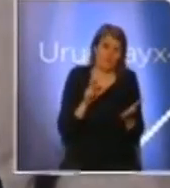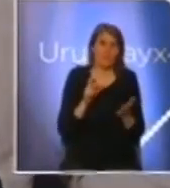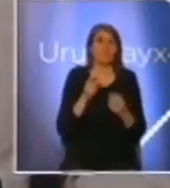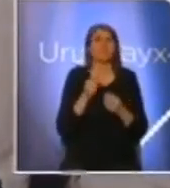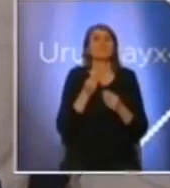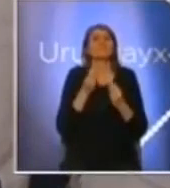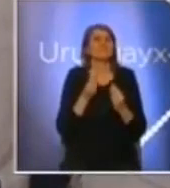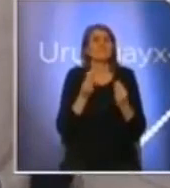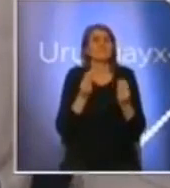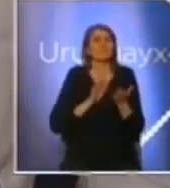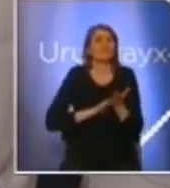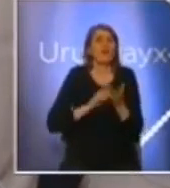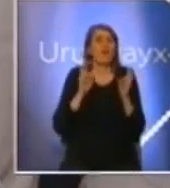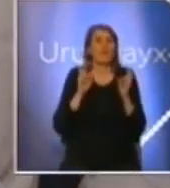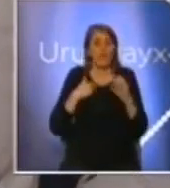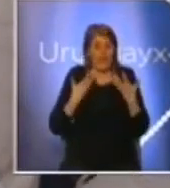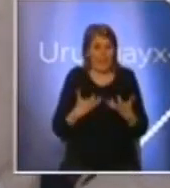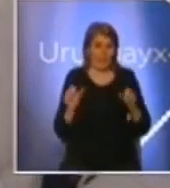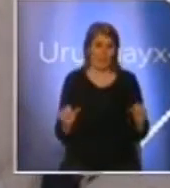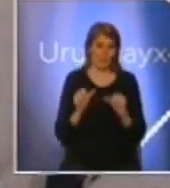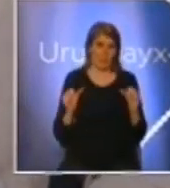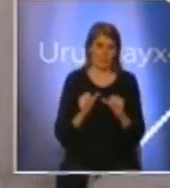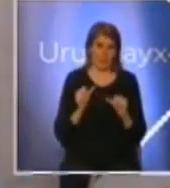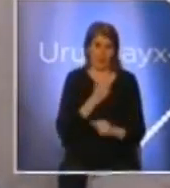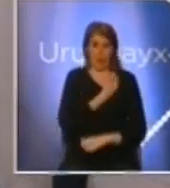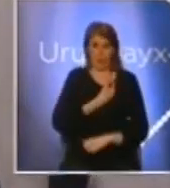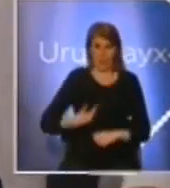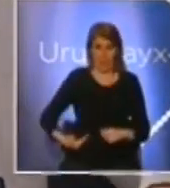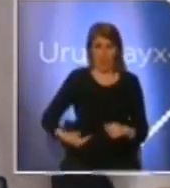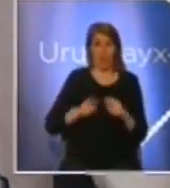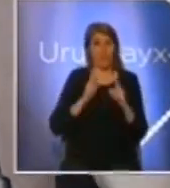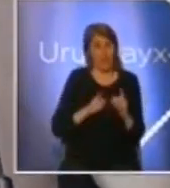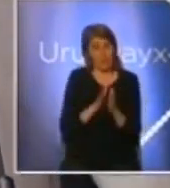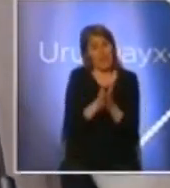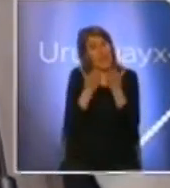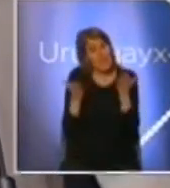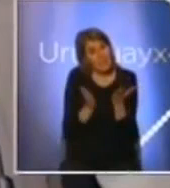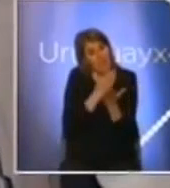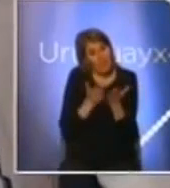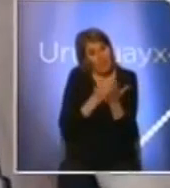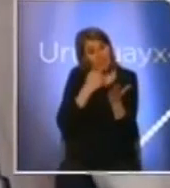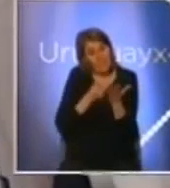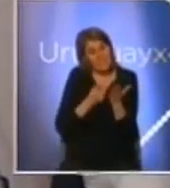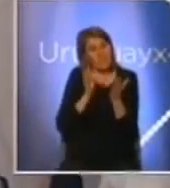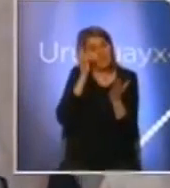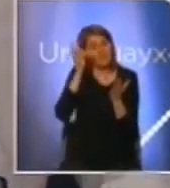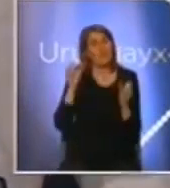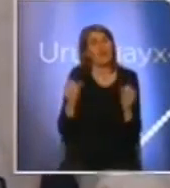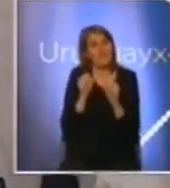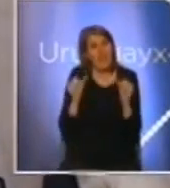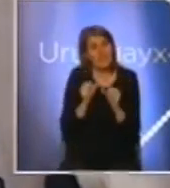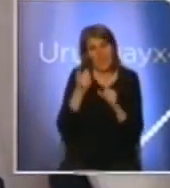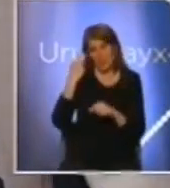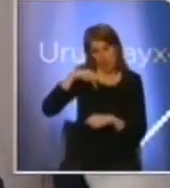relación con nuestra acción de gobierno, con el programa aprobado por el Congreso del Frente Amplio celebrado en